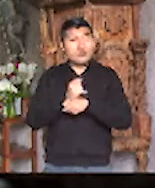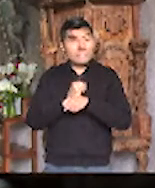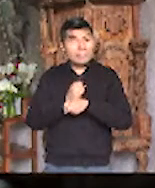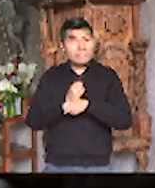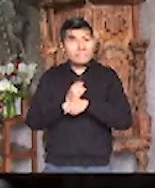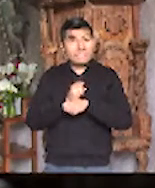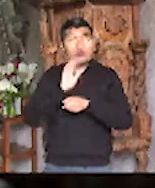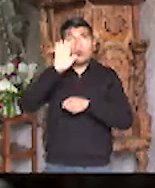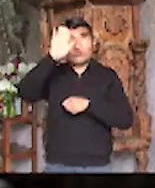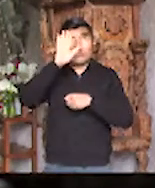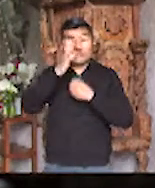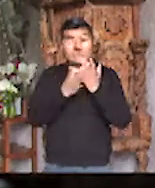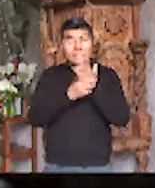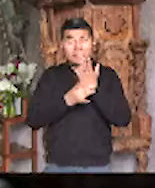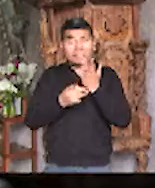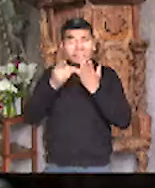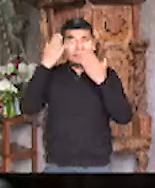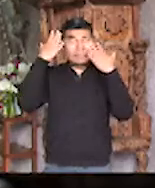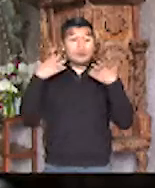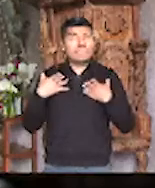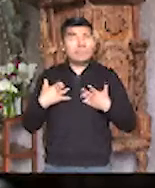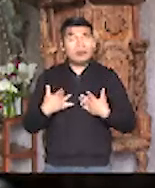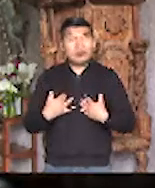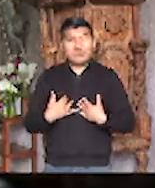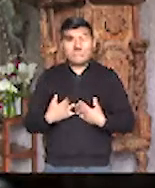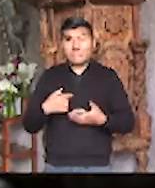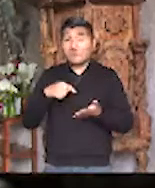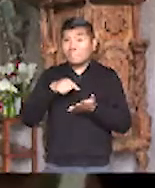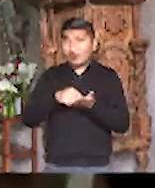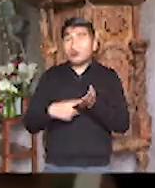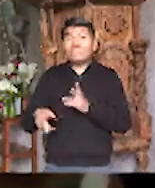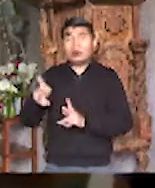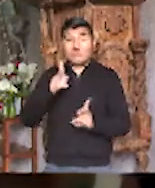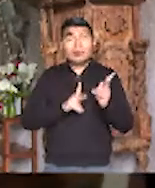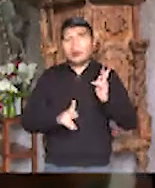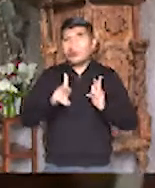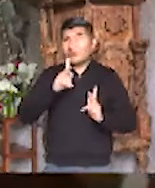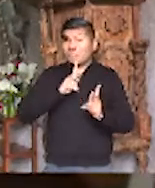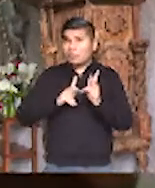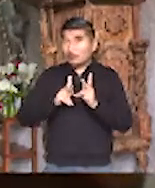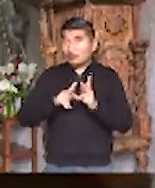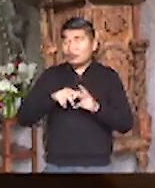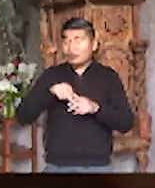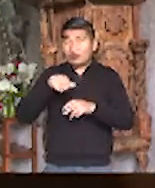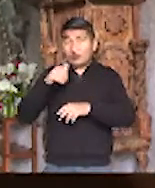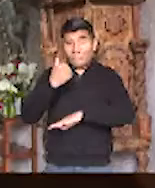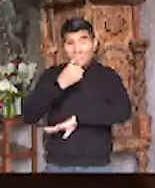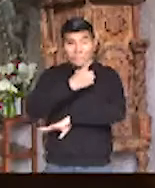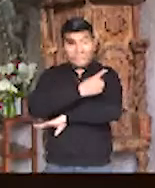gracias eso es la gente al otro día